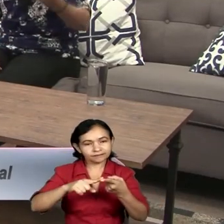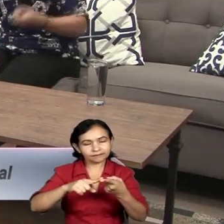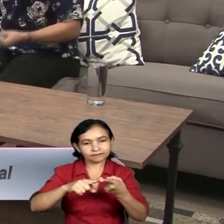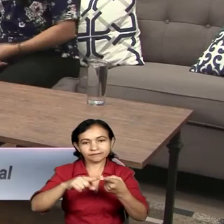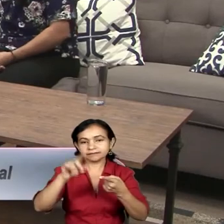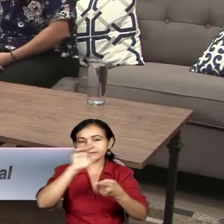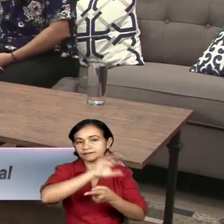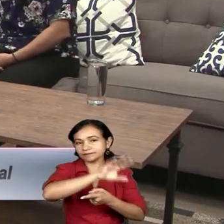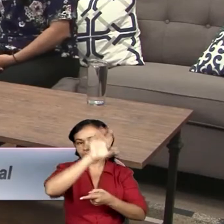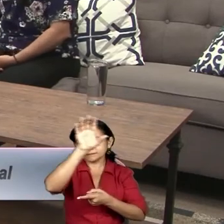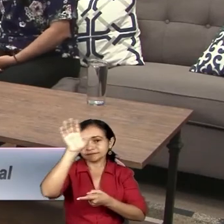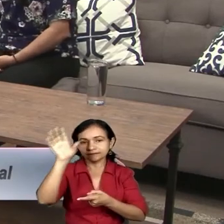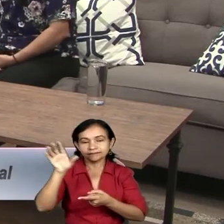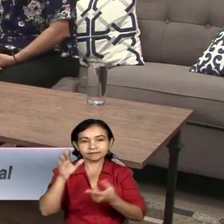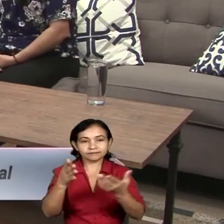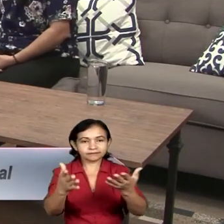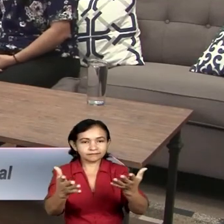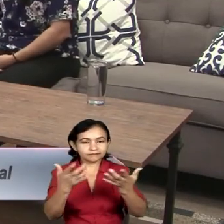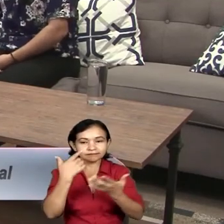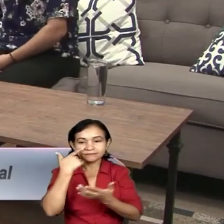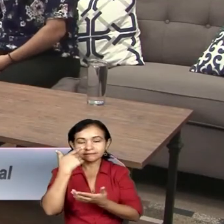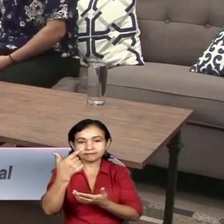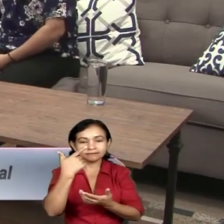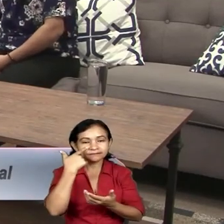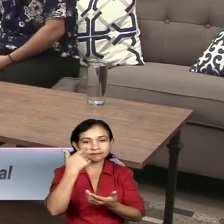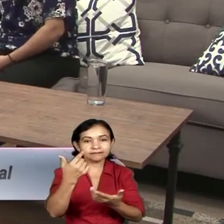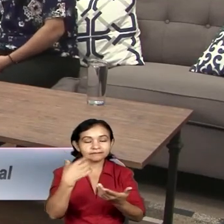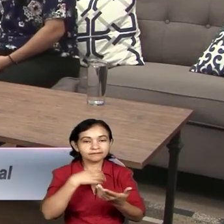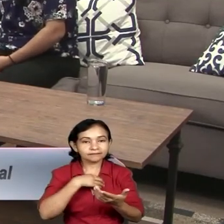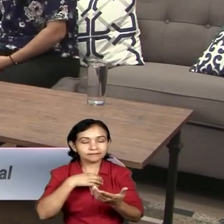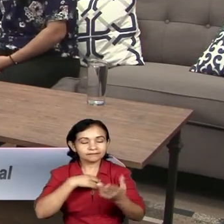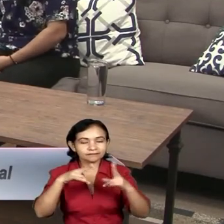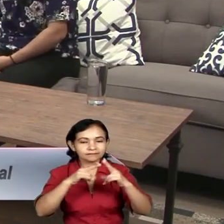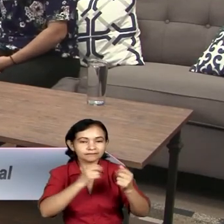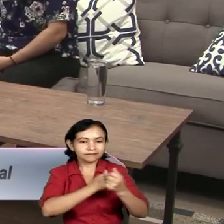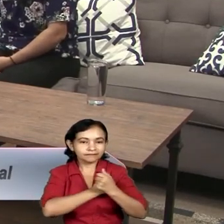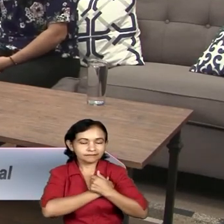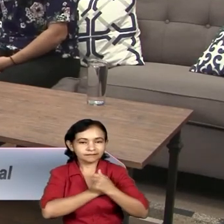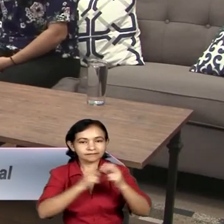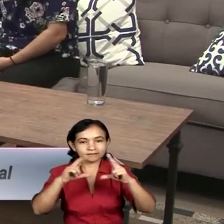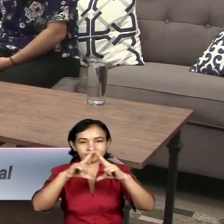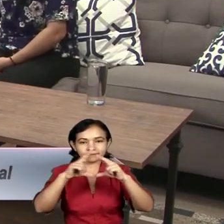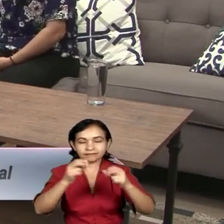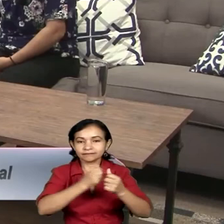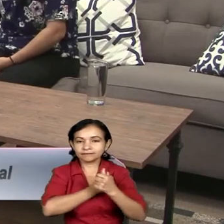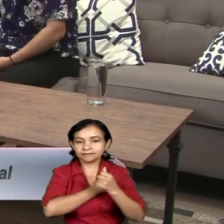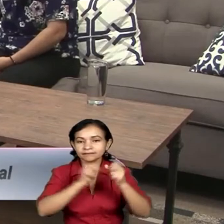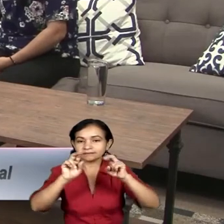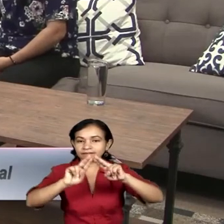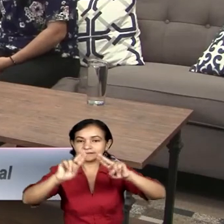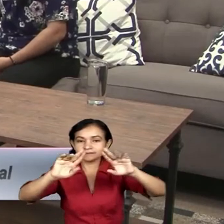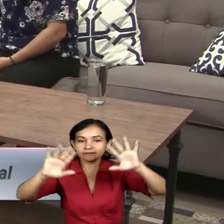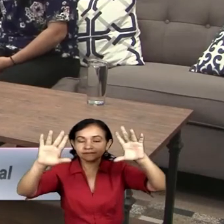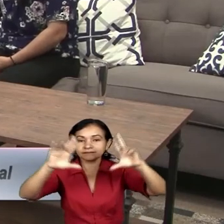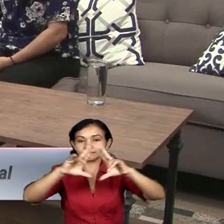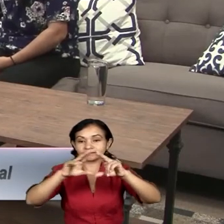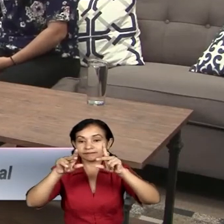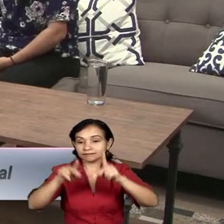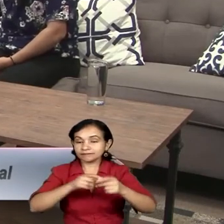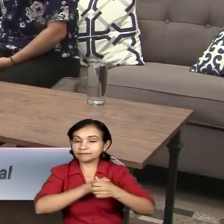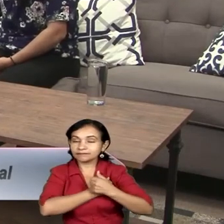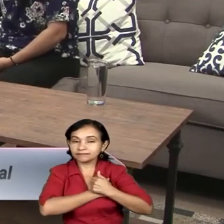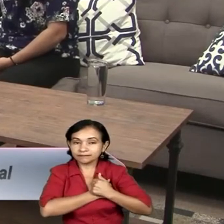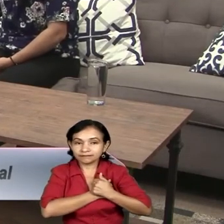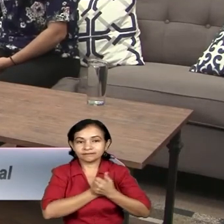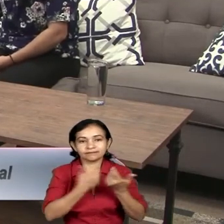cualquiera de los departamentos porque ellos quieren conocer nuestra cultura, aman nuestro país, aman nuestra naturaleza y sobre todo a nuestra gente. Entonces ellos